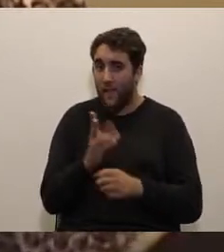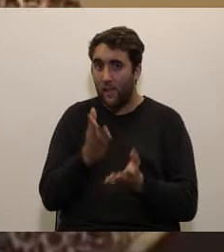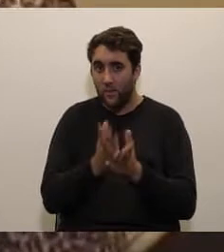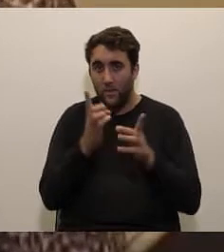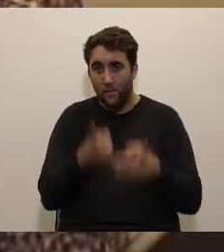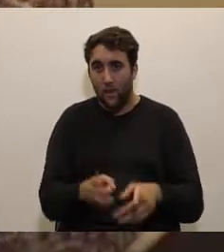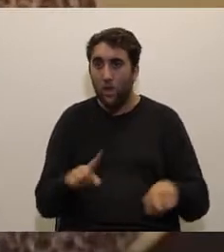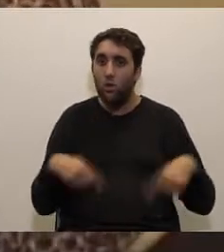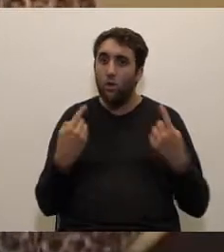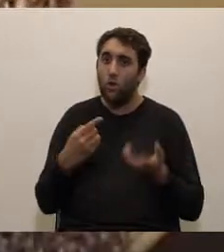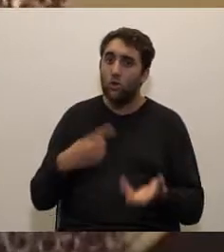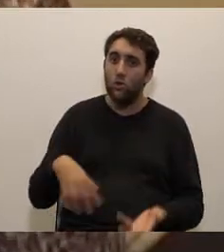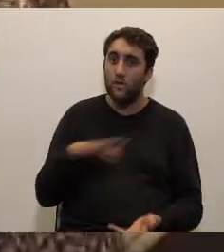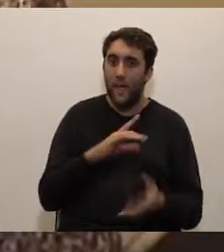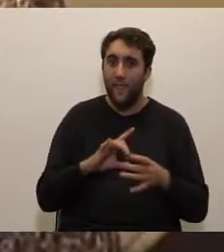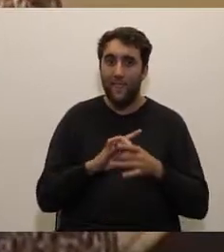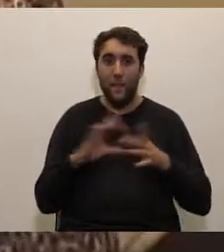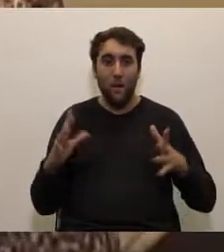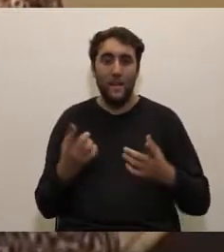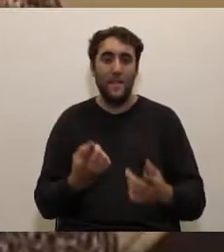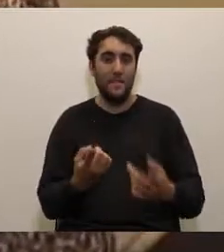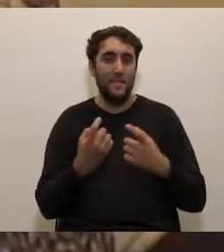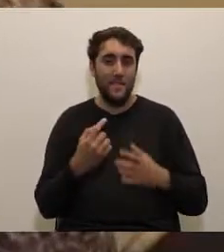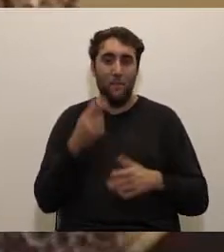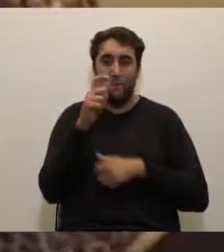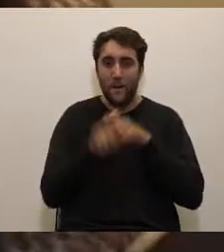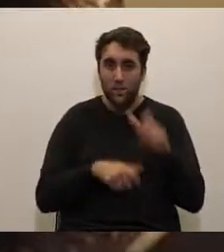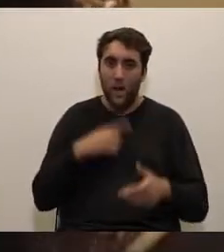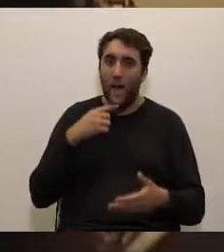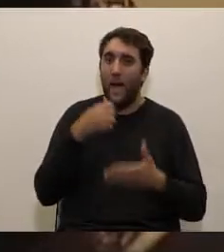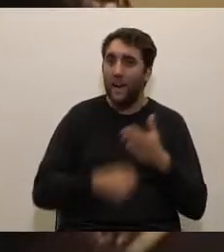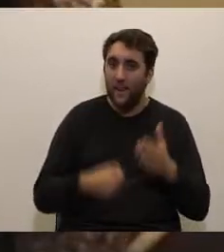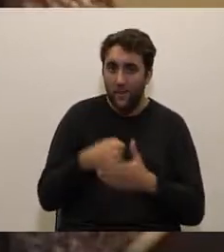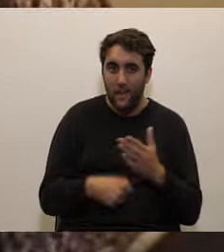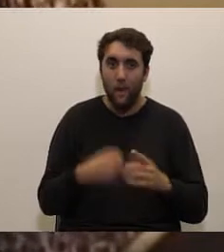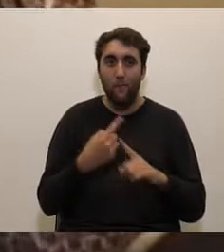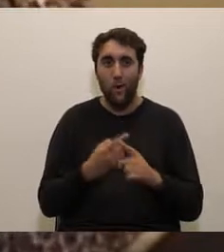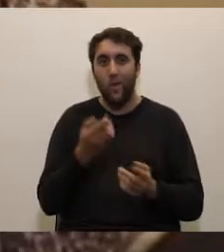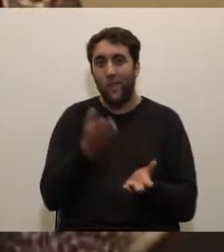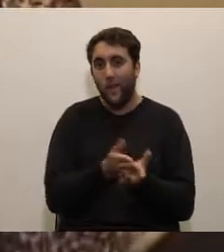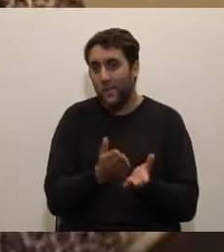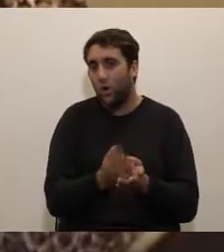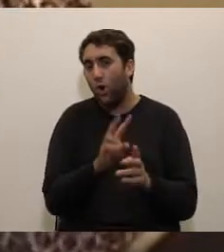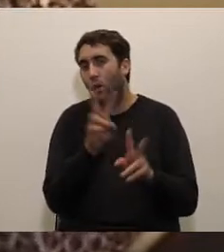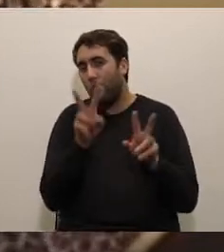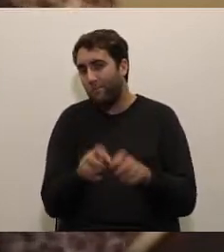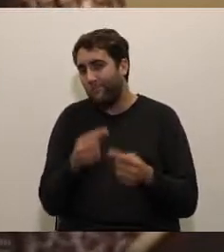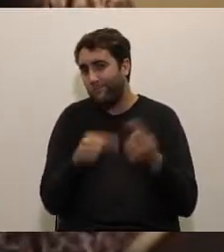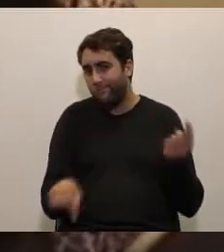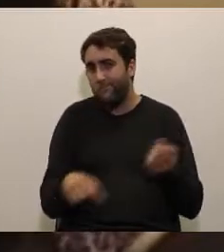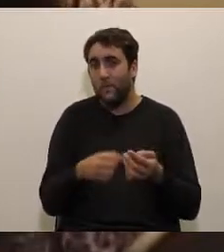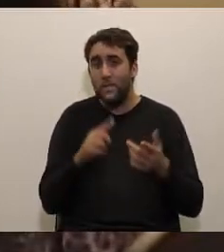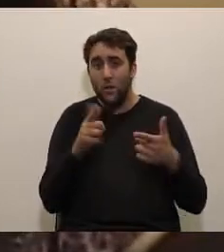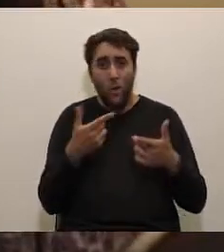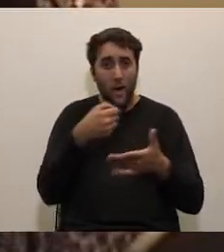toda sociedad democrática necesita de activistas, porque, bueno, si no,